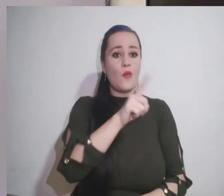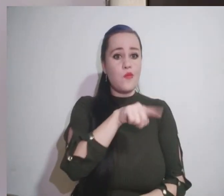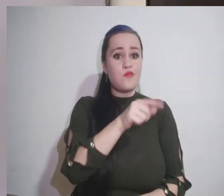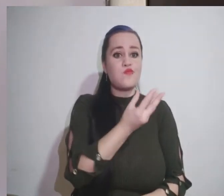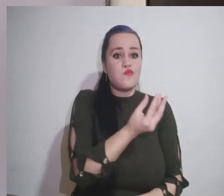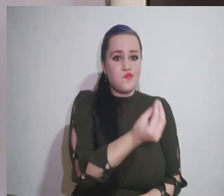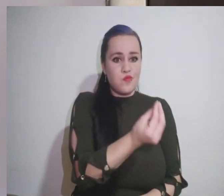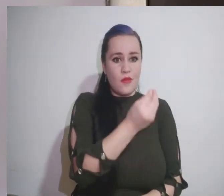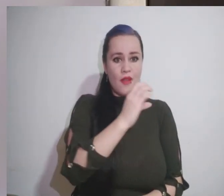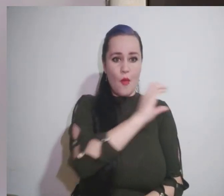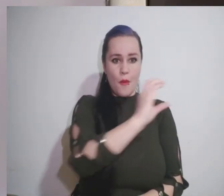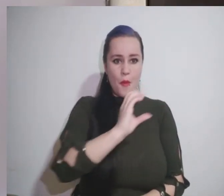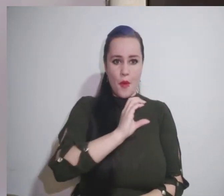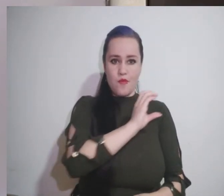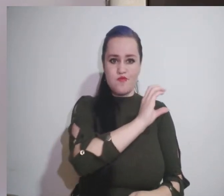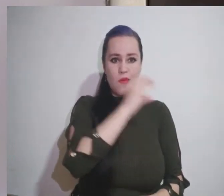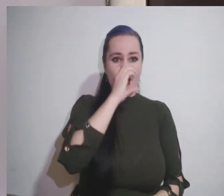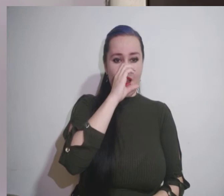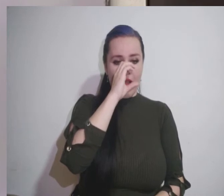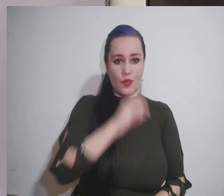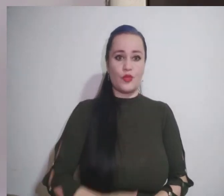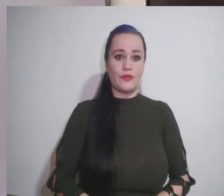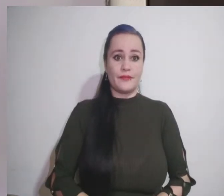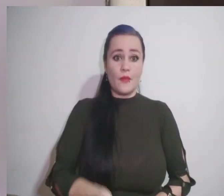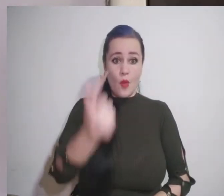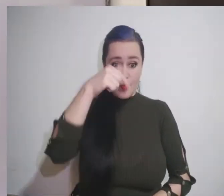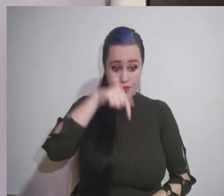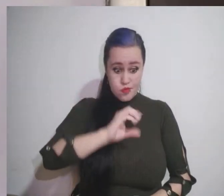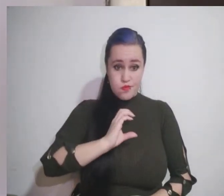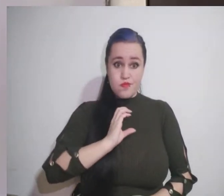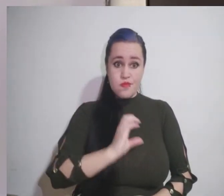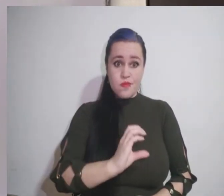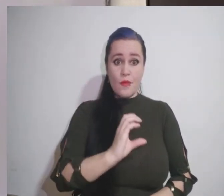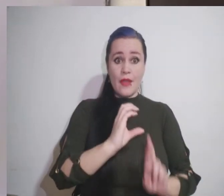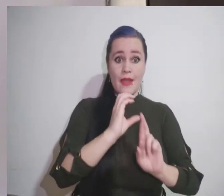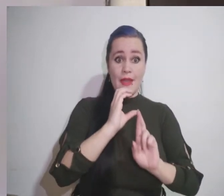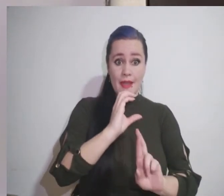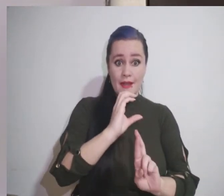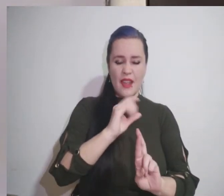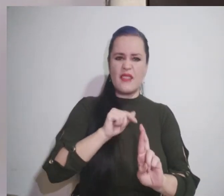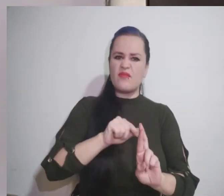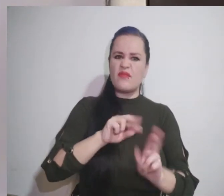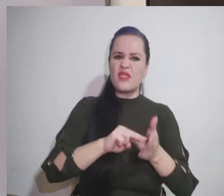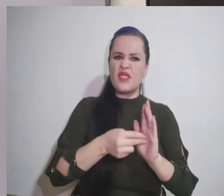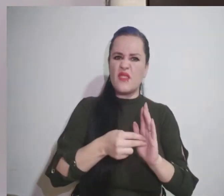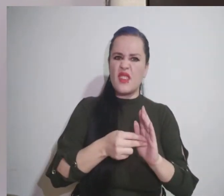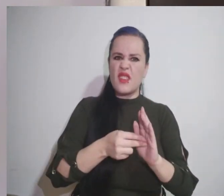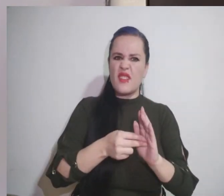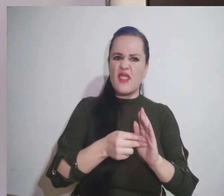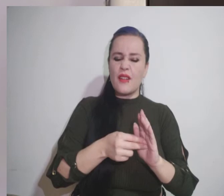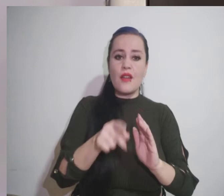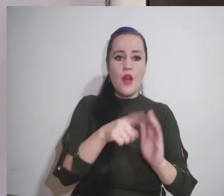un hidrógeno y esta R que significa cadena lateral. ¿Sí? Esa cadena lateral